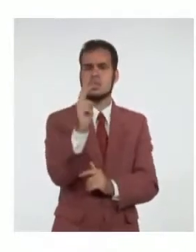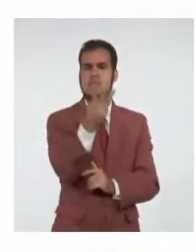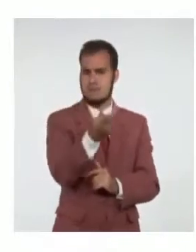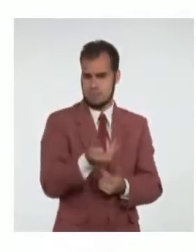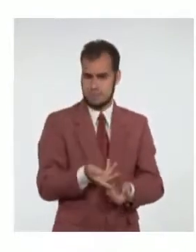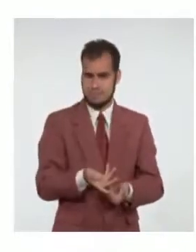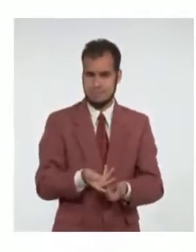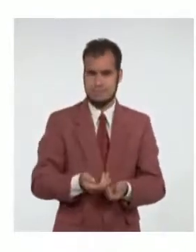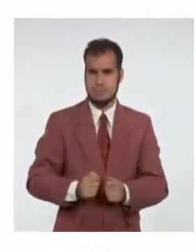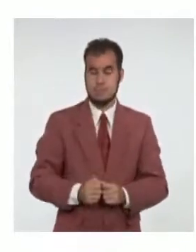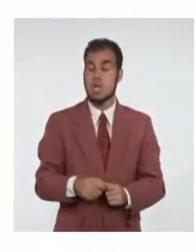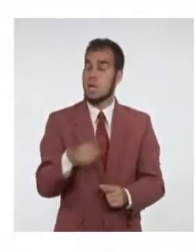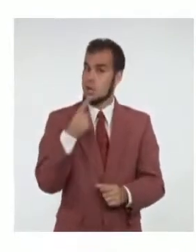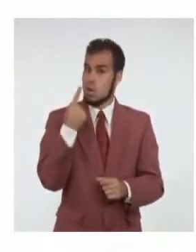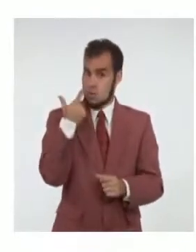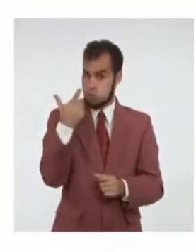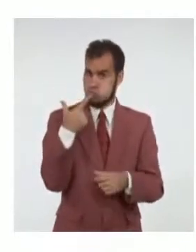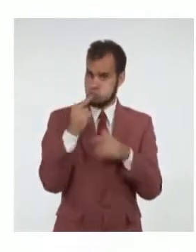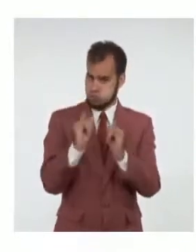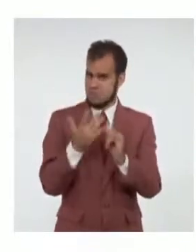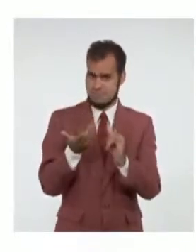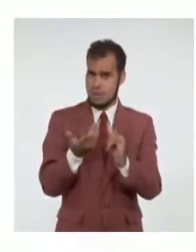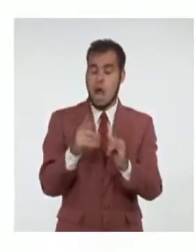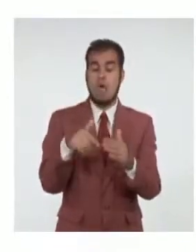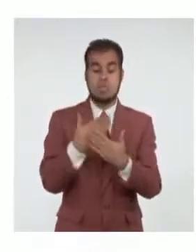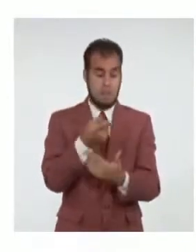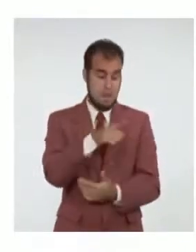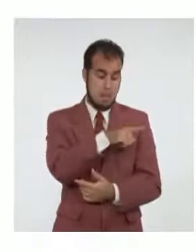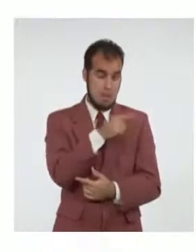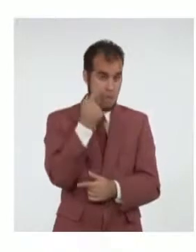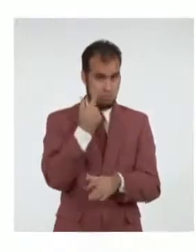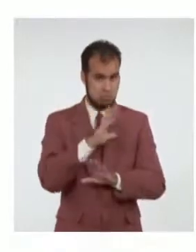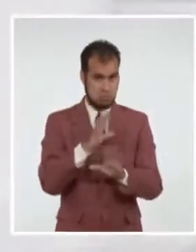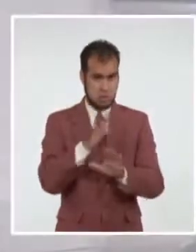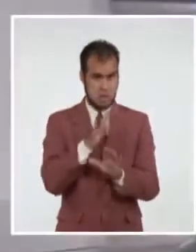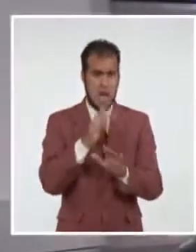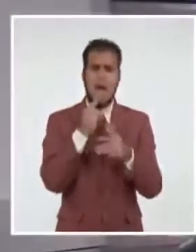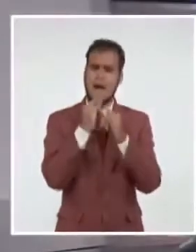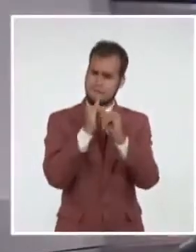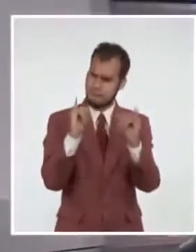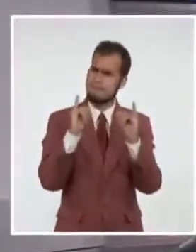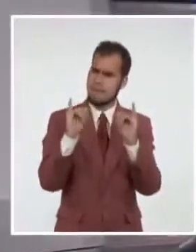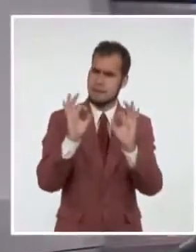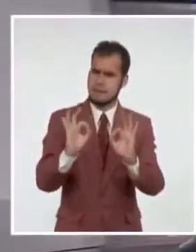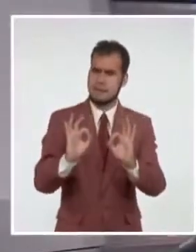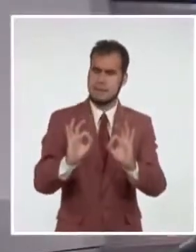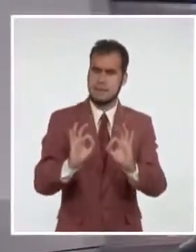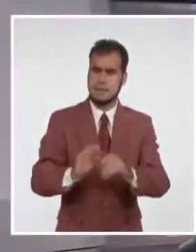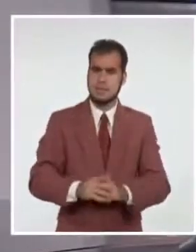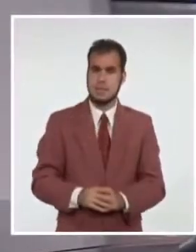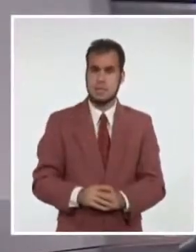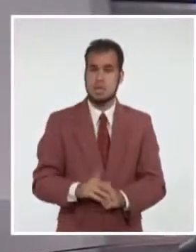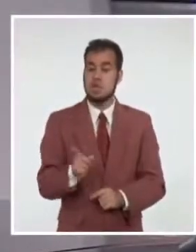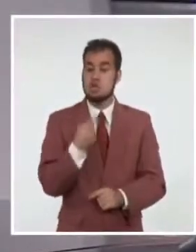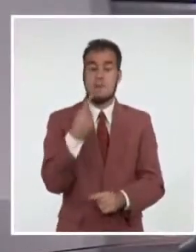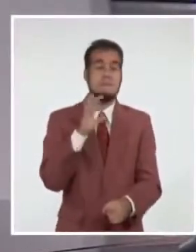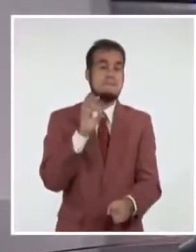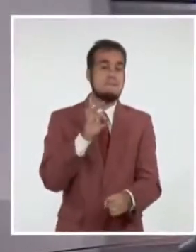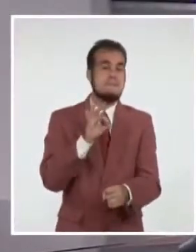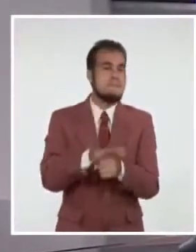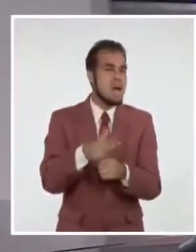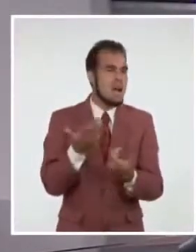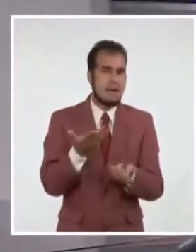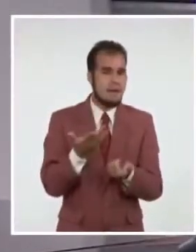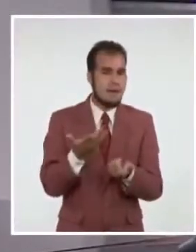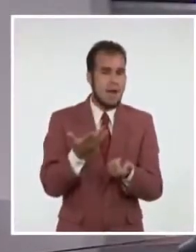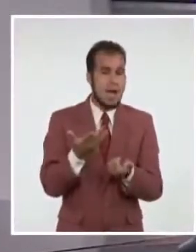que en los últimos días hemos comenzado, aparecía en los reportajes, hemos comenzado paralelo a introducir intervenciones en grupos